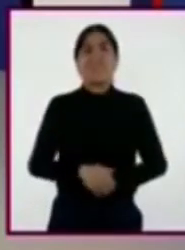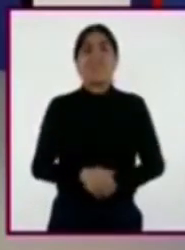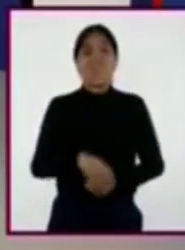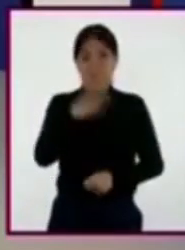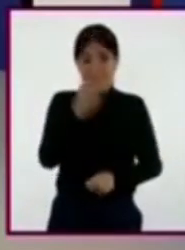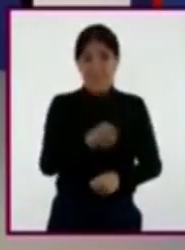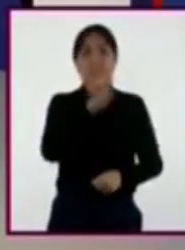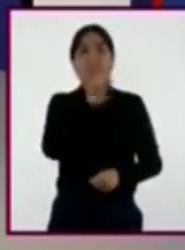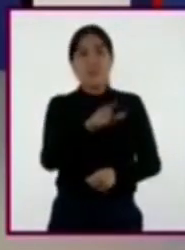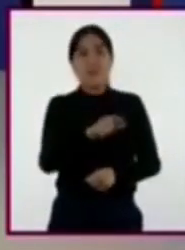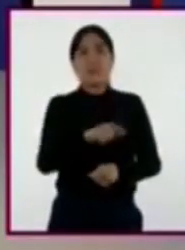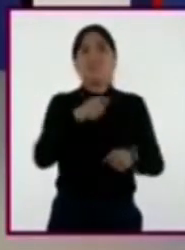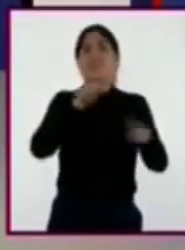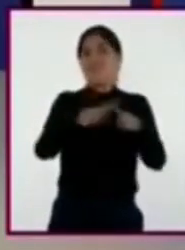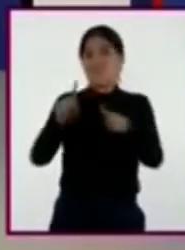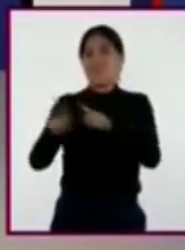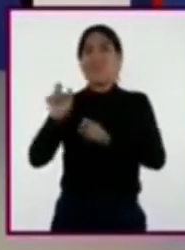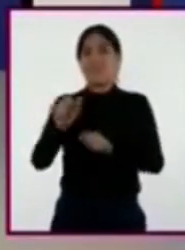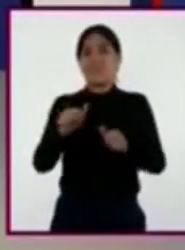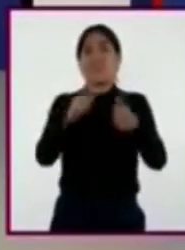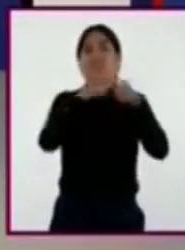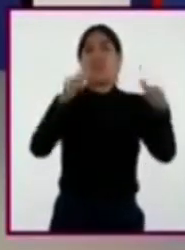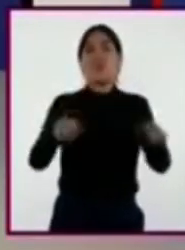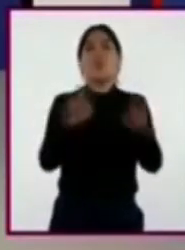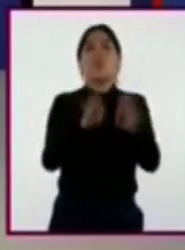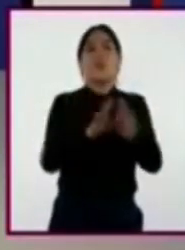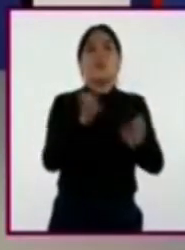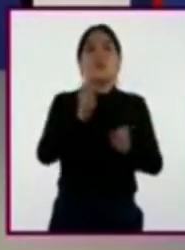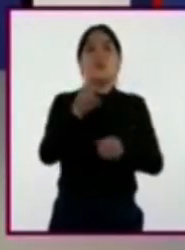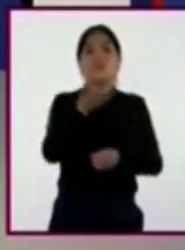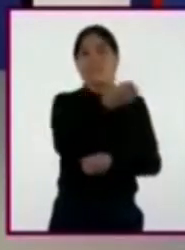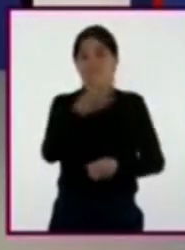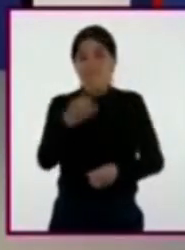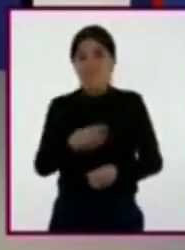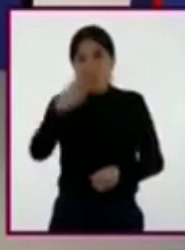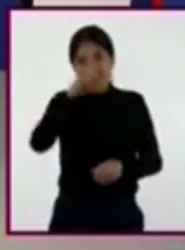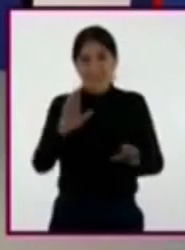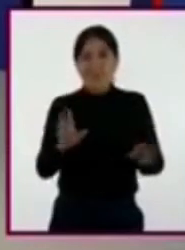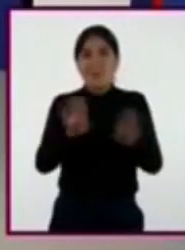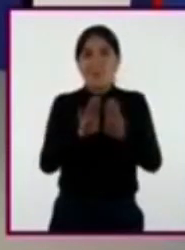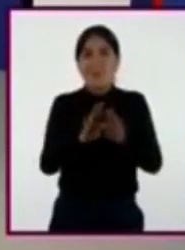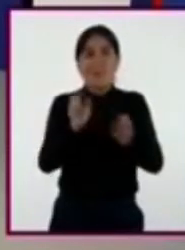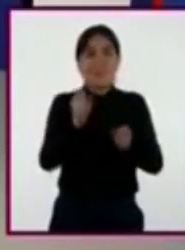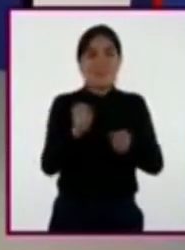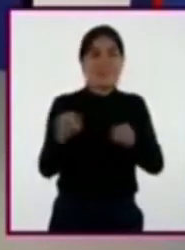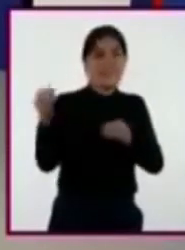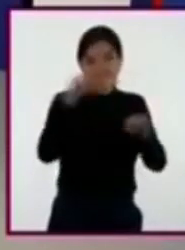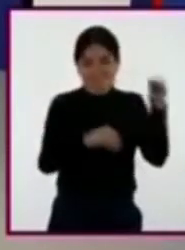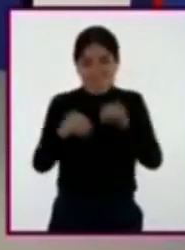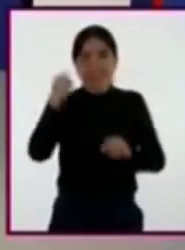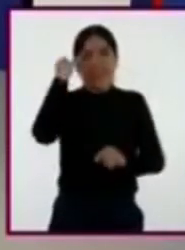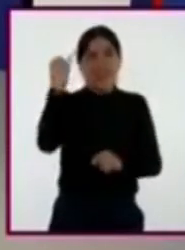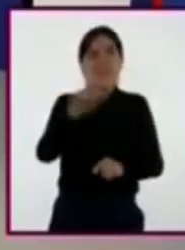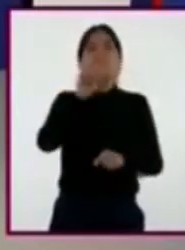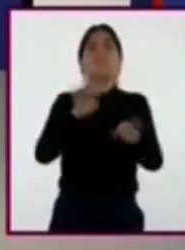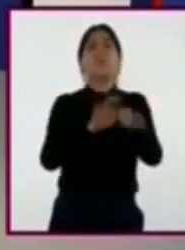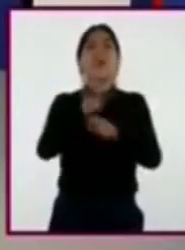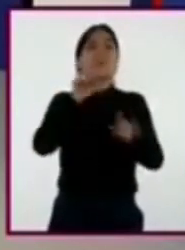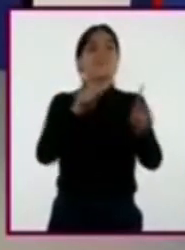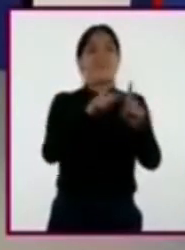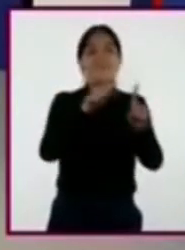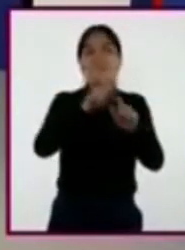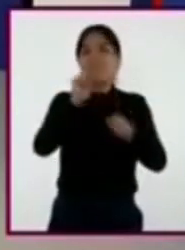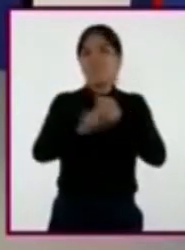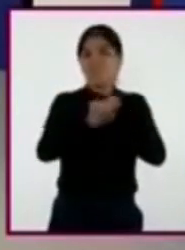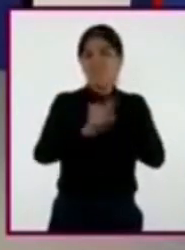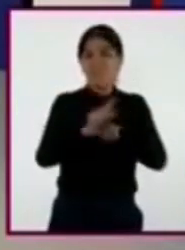ello, la mayoría de los artistas se organizan para sumar sus ideas y abordar una problemática social, dando como un resultado